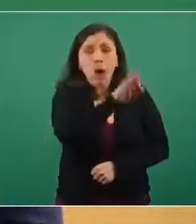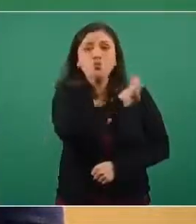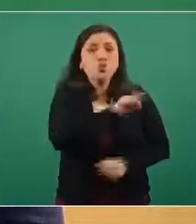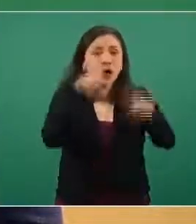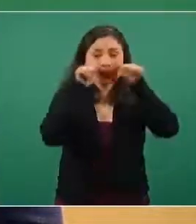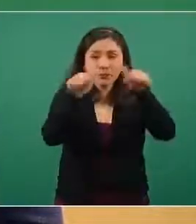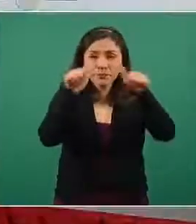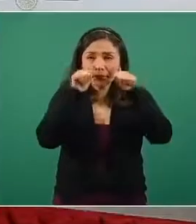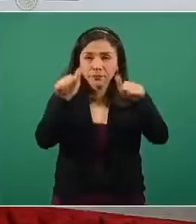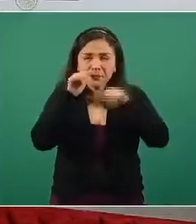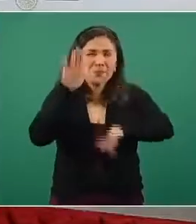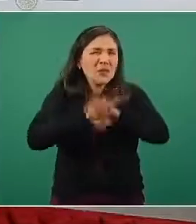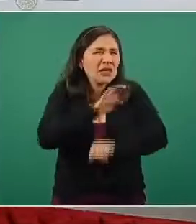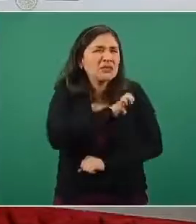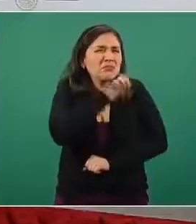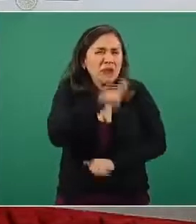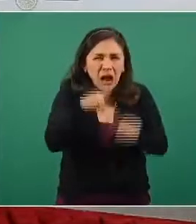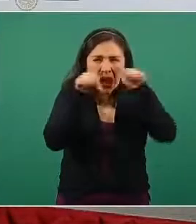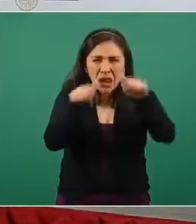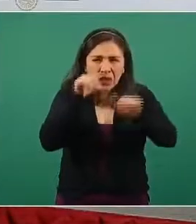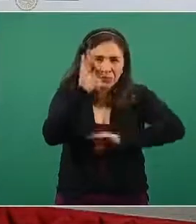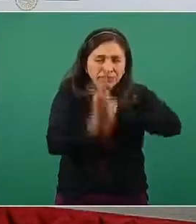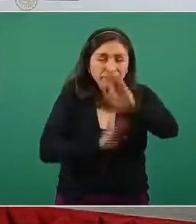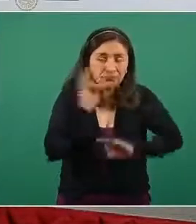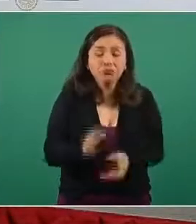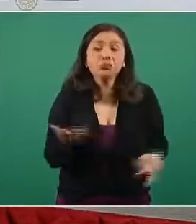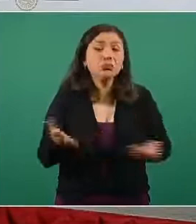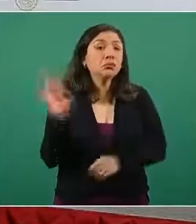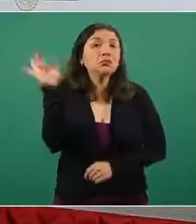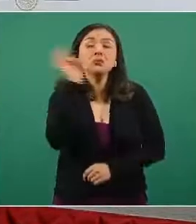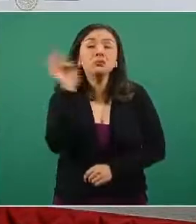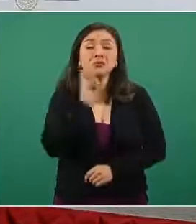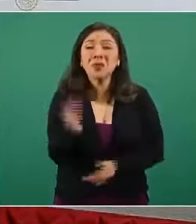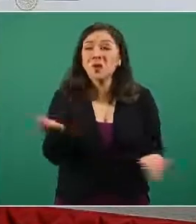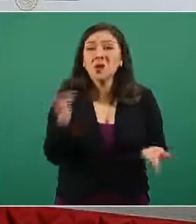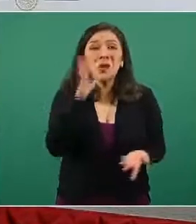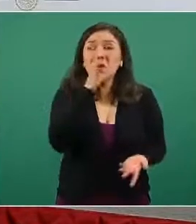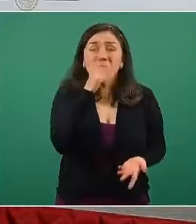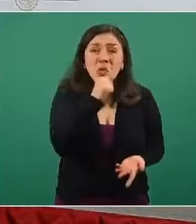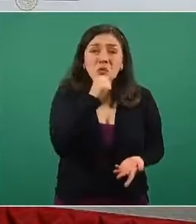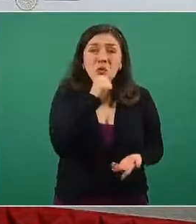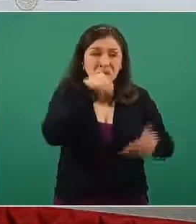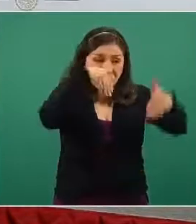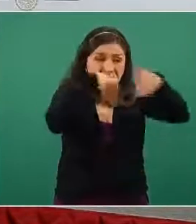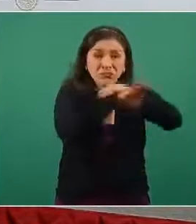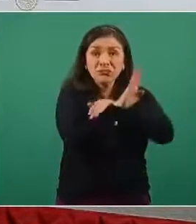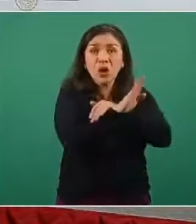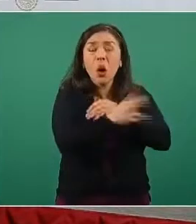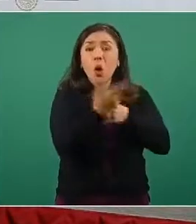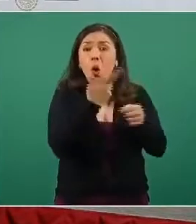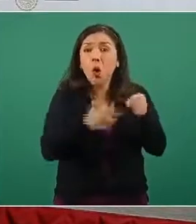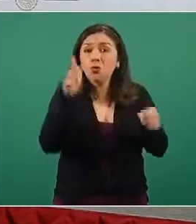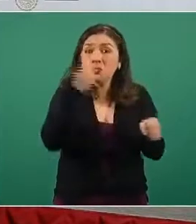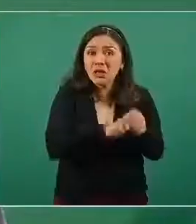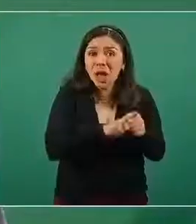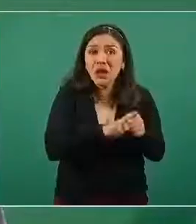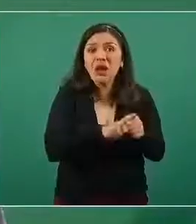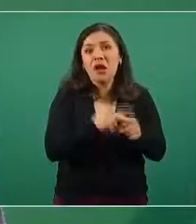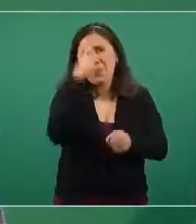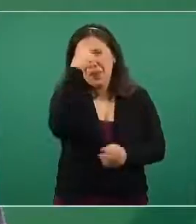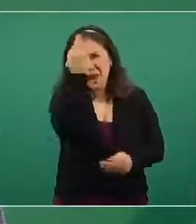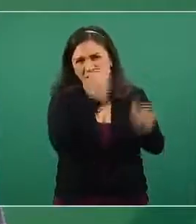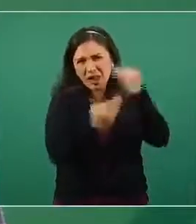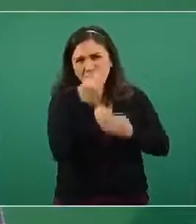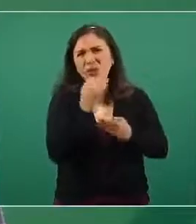atención especializada, ¿no? Si en su momento no hay la posibilidad de acceder a este tipo